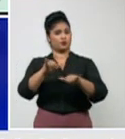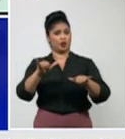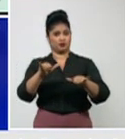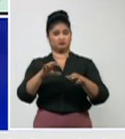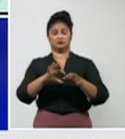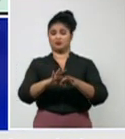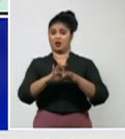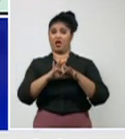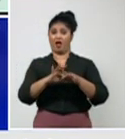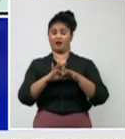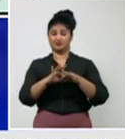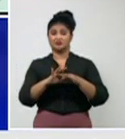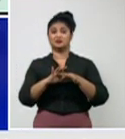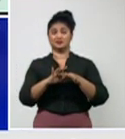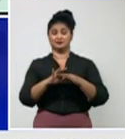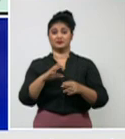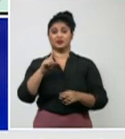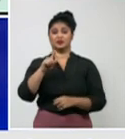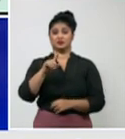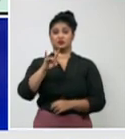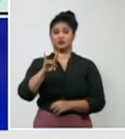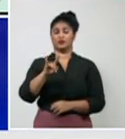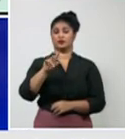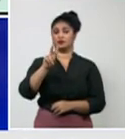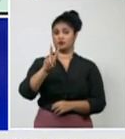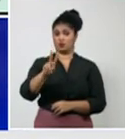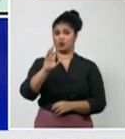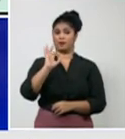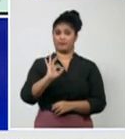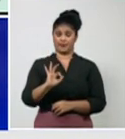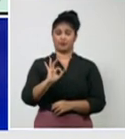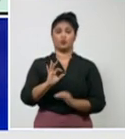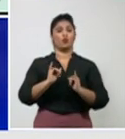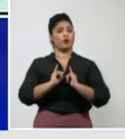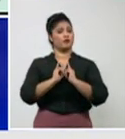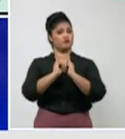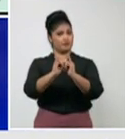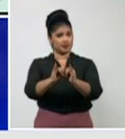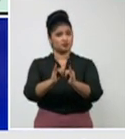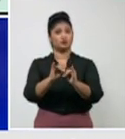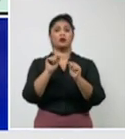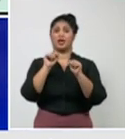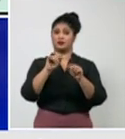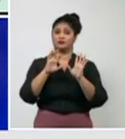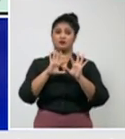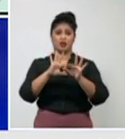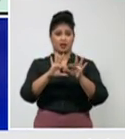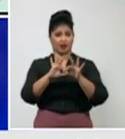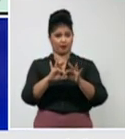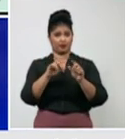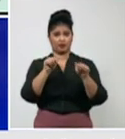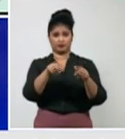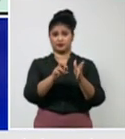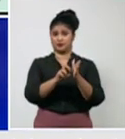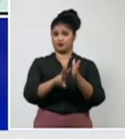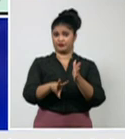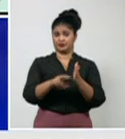192. Como ha pasado todos estos últimos días, el municipio Cabecera con el mayor